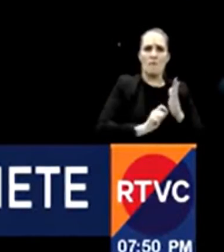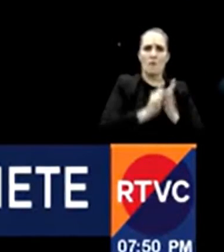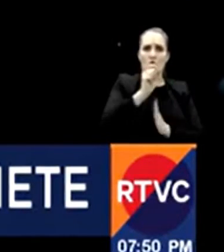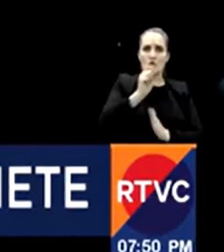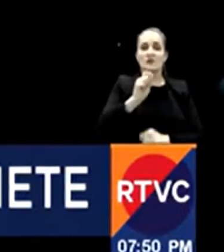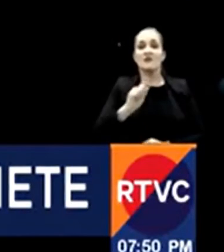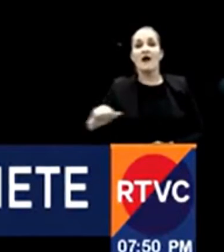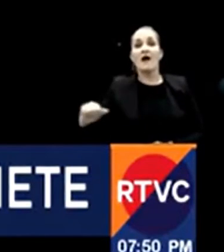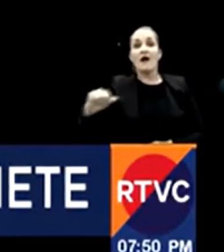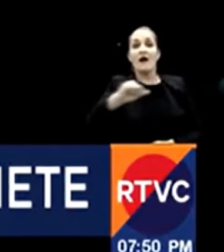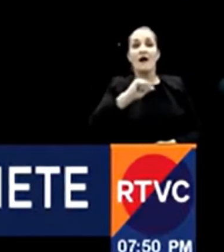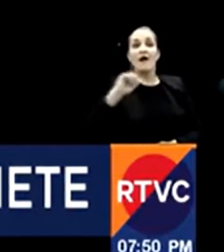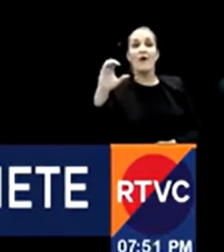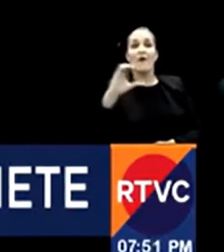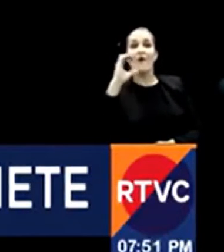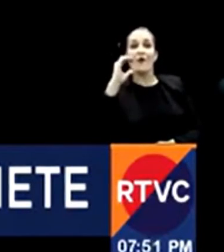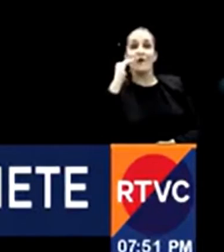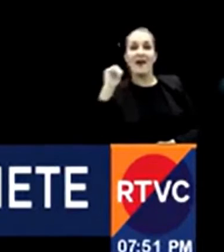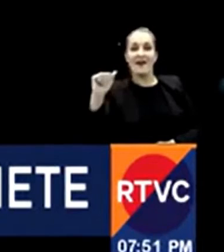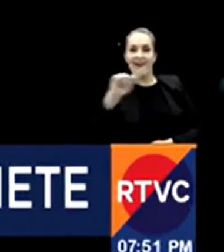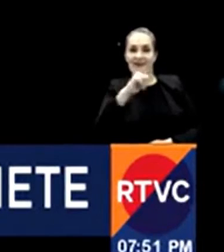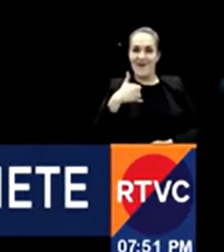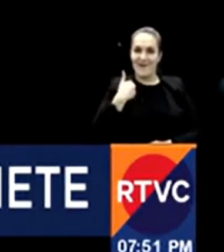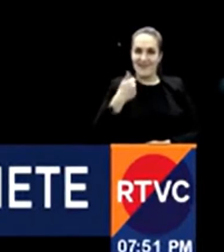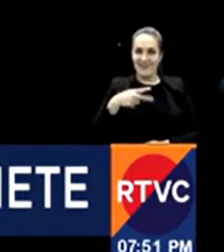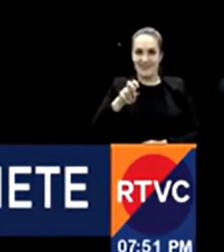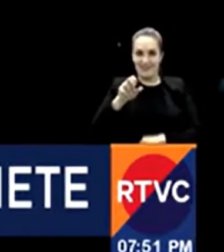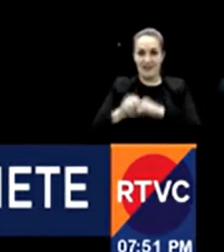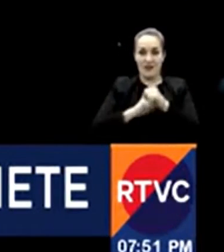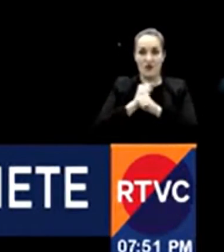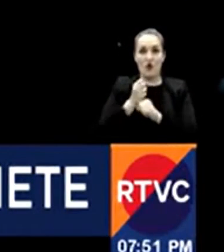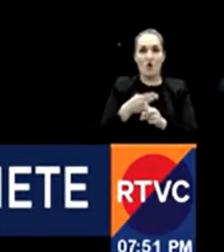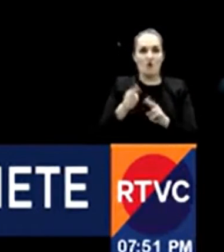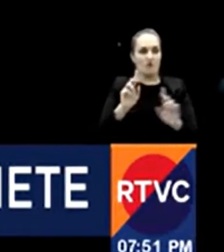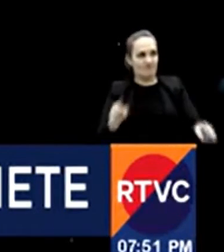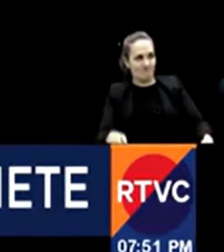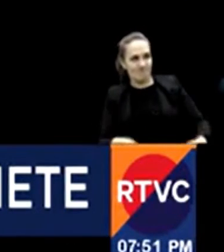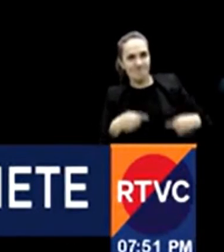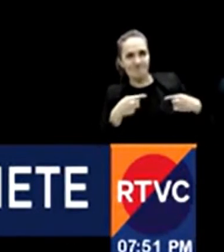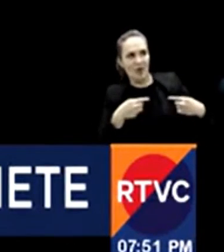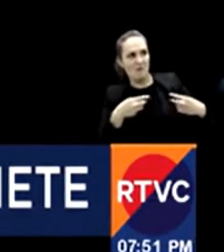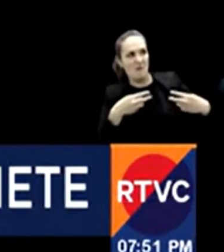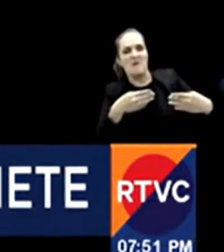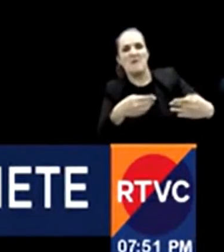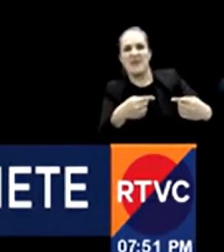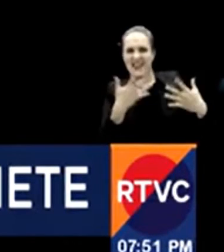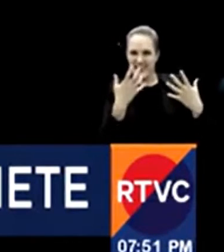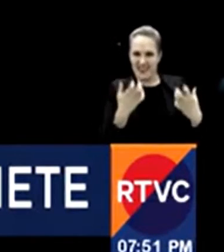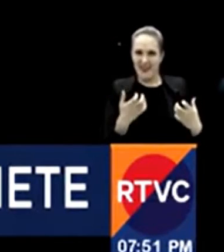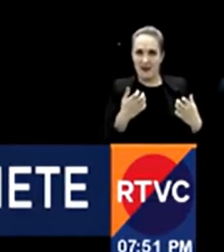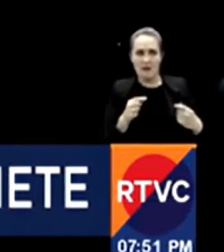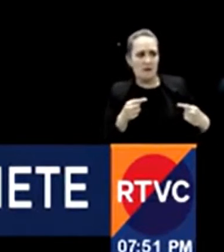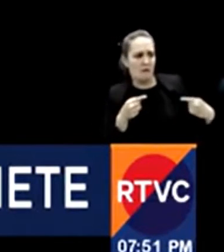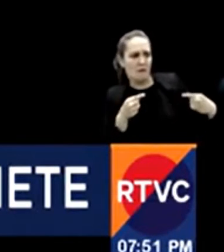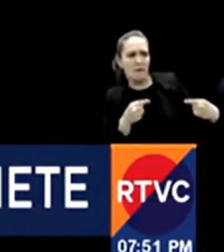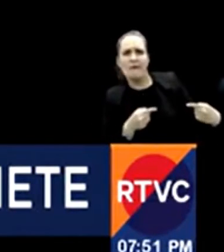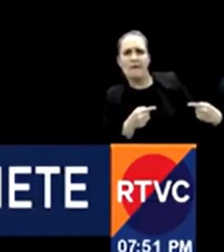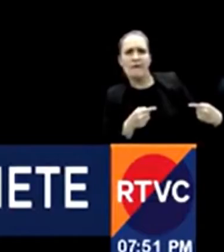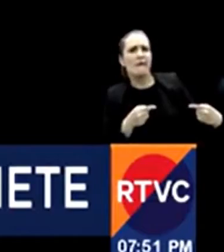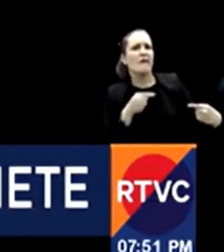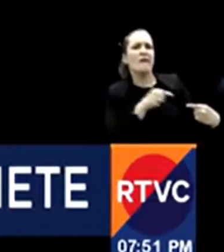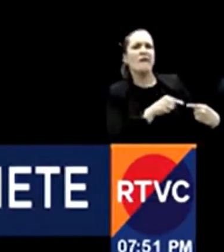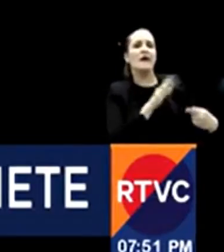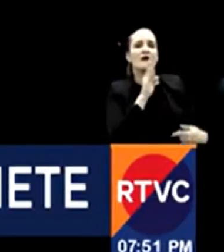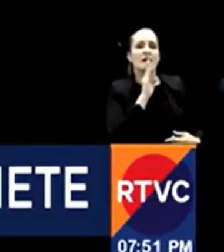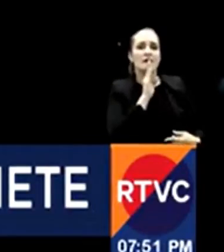la Selección Colombia Sub-17 ya se prepara para lo que será la ronda final. El rival que tendrá el equipo de Carlos Paniagua, el primero,